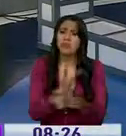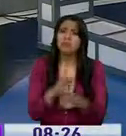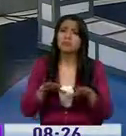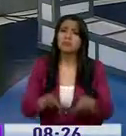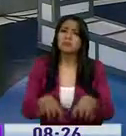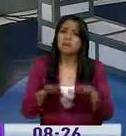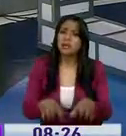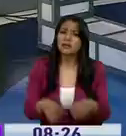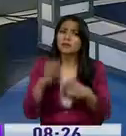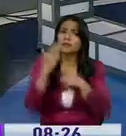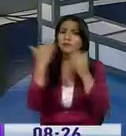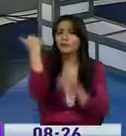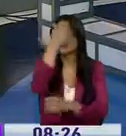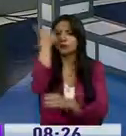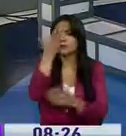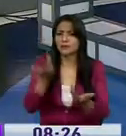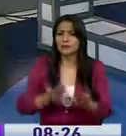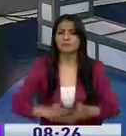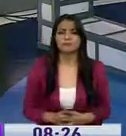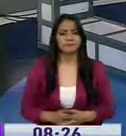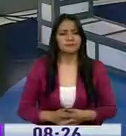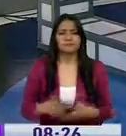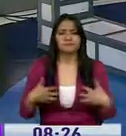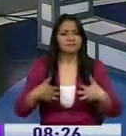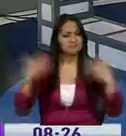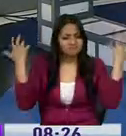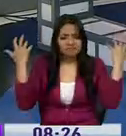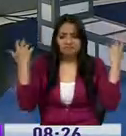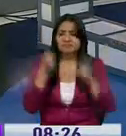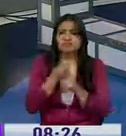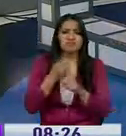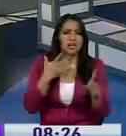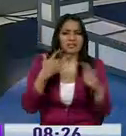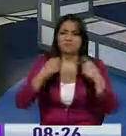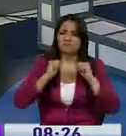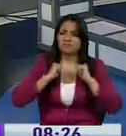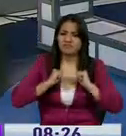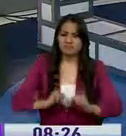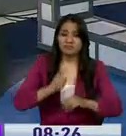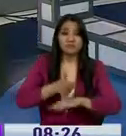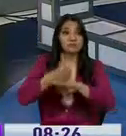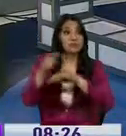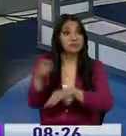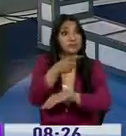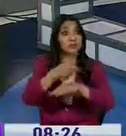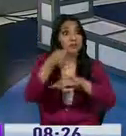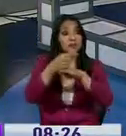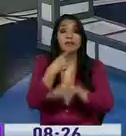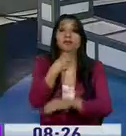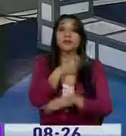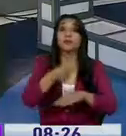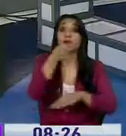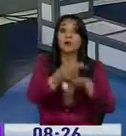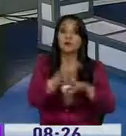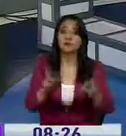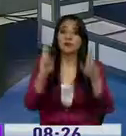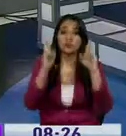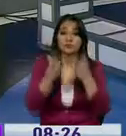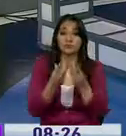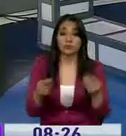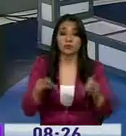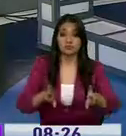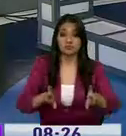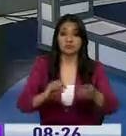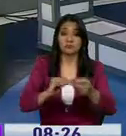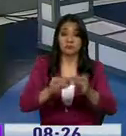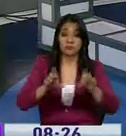¿no? En fin. Realmente me impacta y me indigna. ¿Qué dirá la autoridad del Guayas? Esto es en el Guayas. Se haga, ahí está la placa,